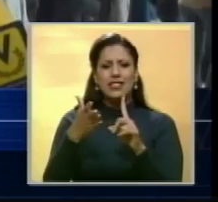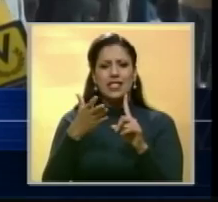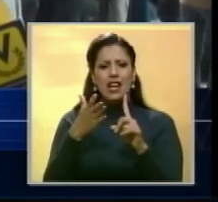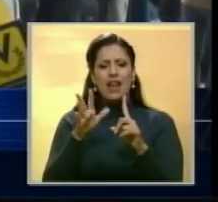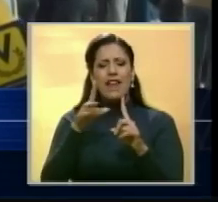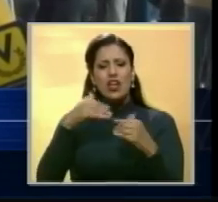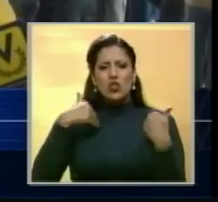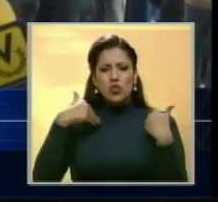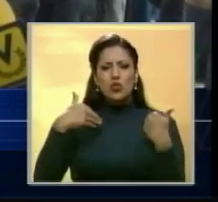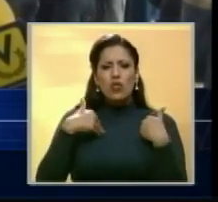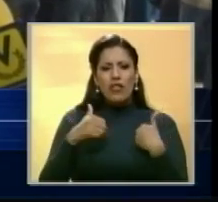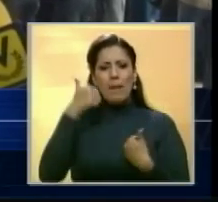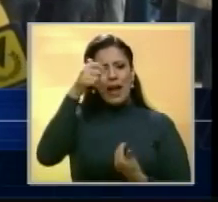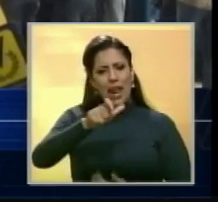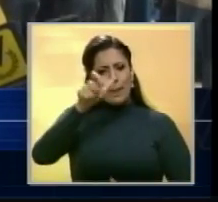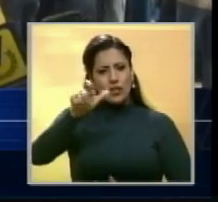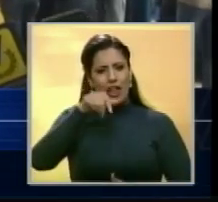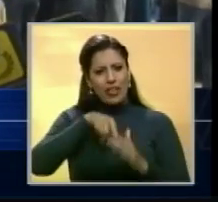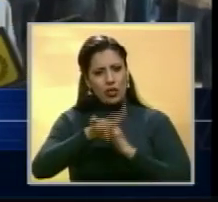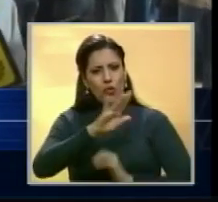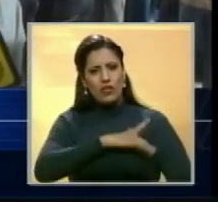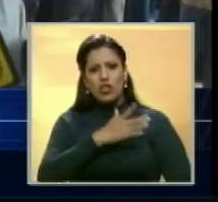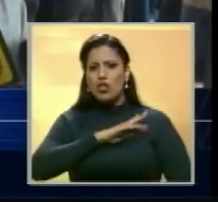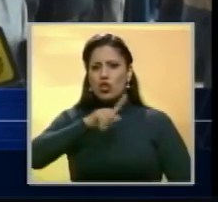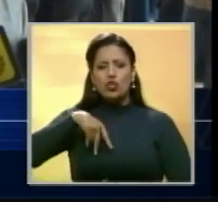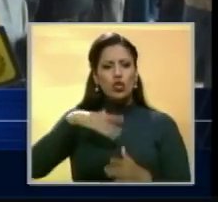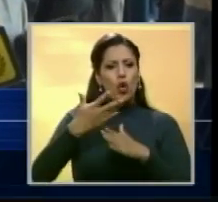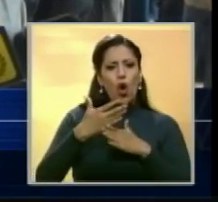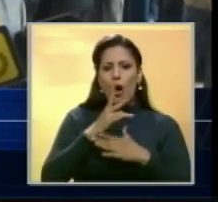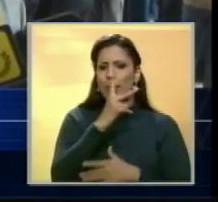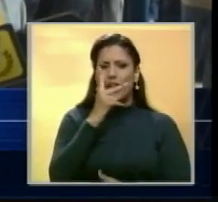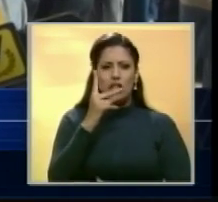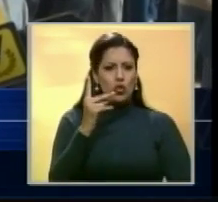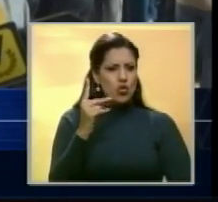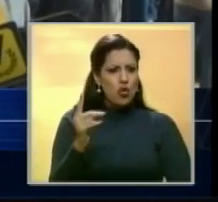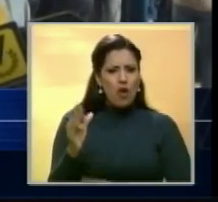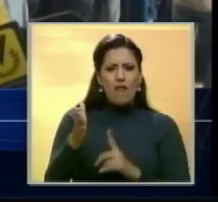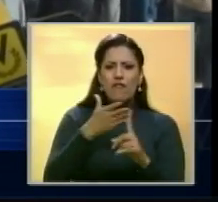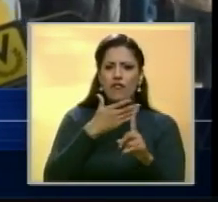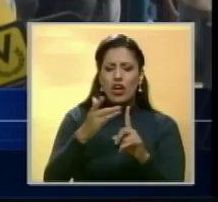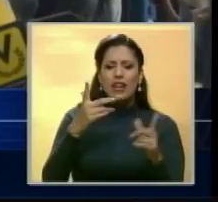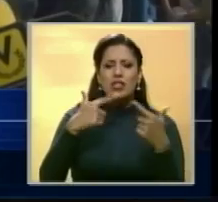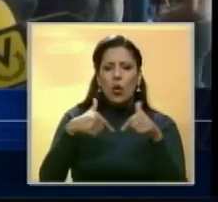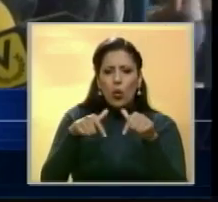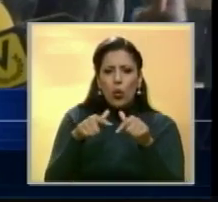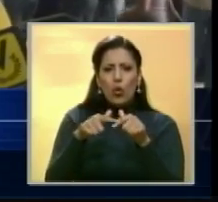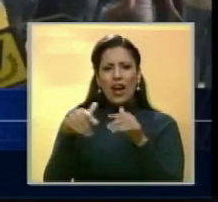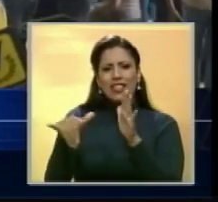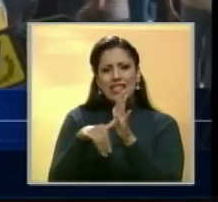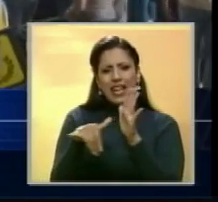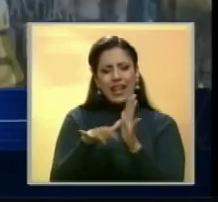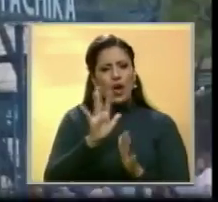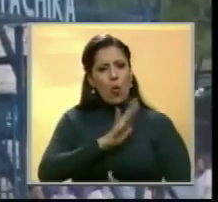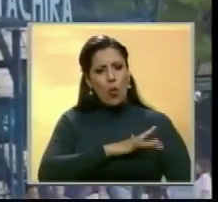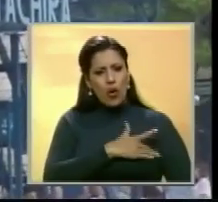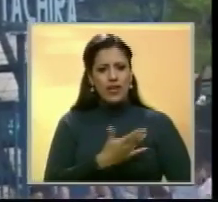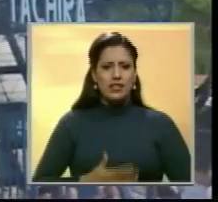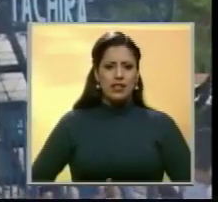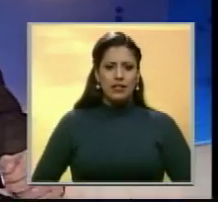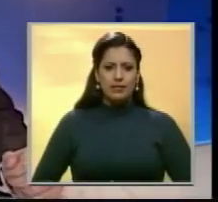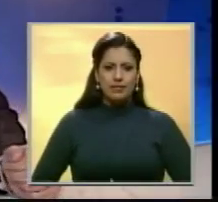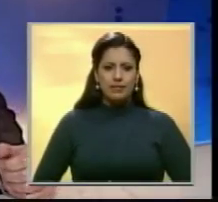y perjudicar a los ciudadanos. No compartimos los actos de violencia que se están escenificando en los alrededores de la universidad.